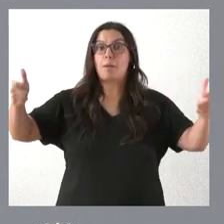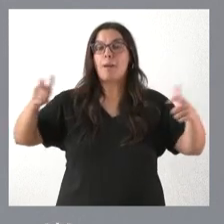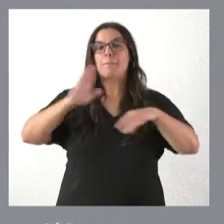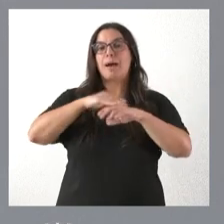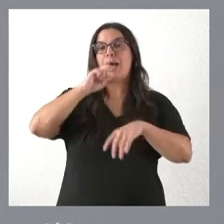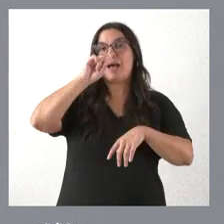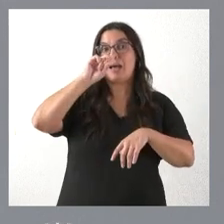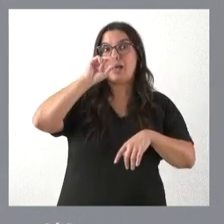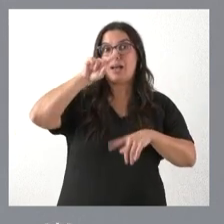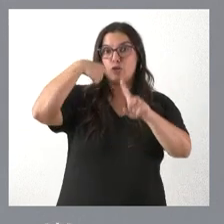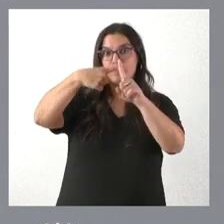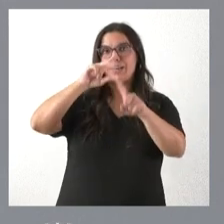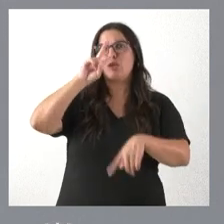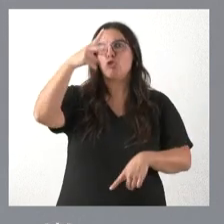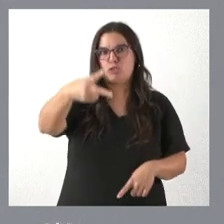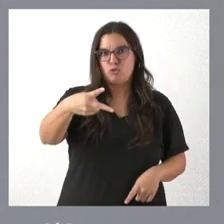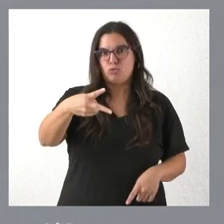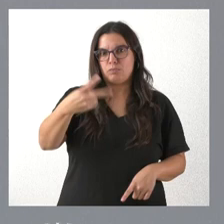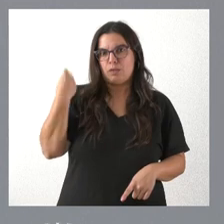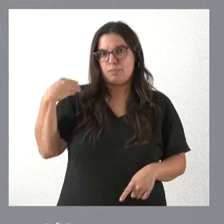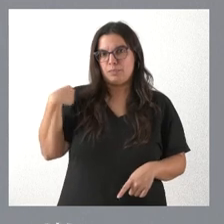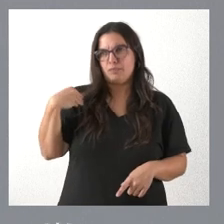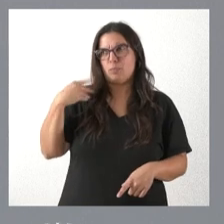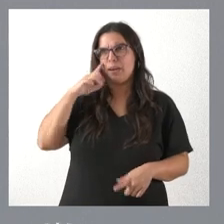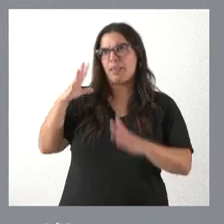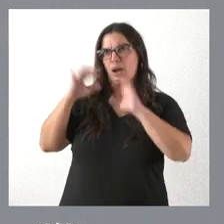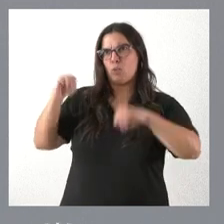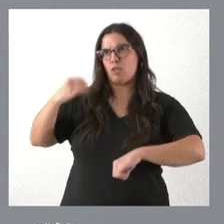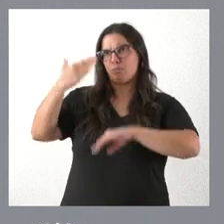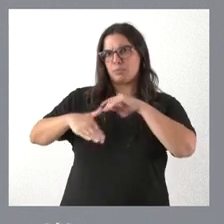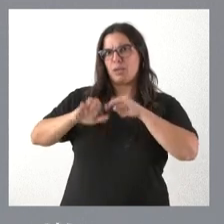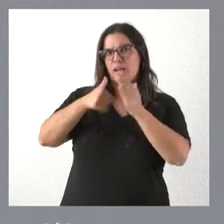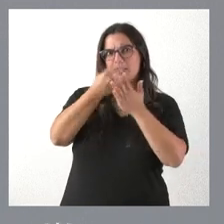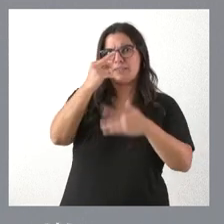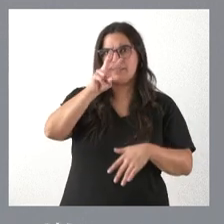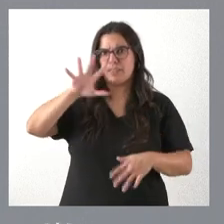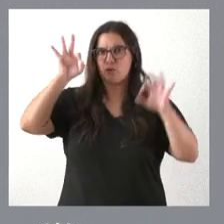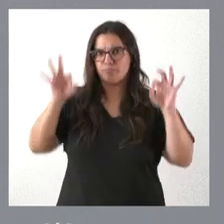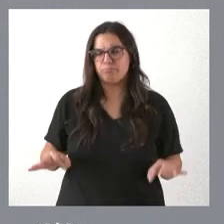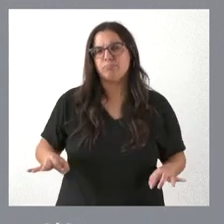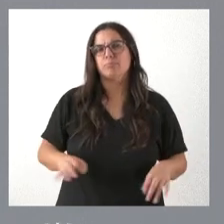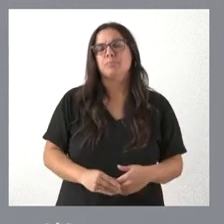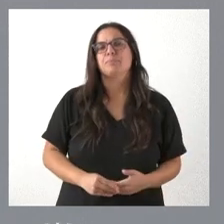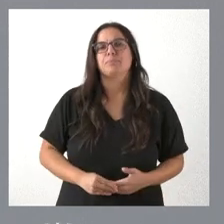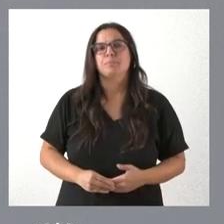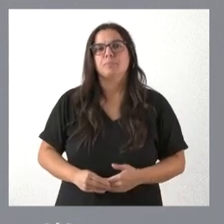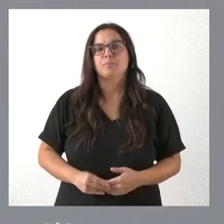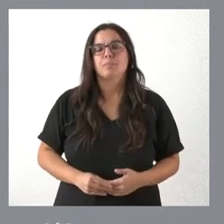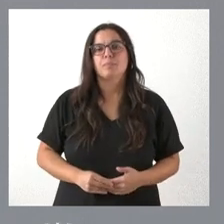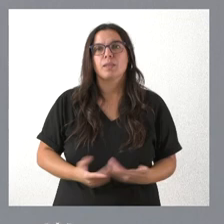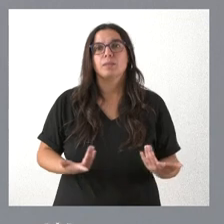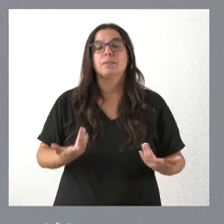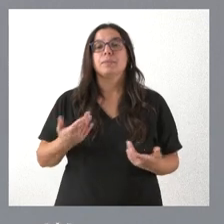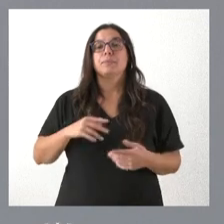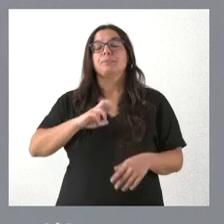el año 24 y 25 que son los términos que recordar de vigencia de este acuerdo y que verán a ampliar los tiempos de trabajo en el